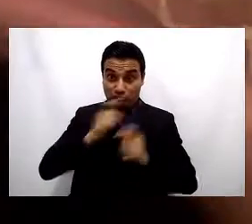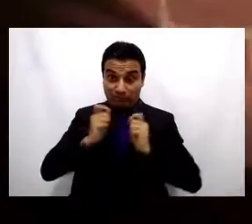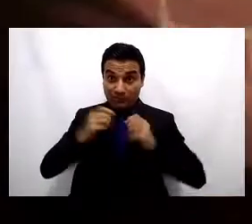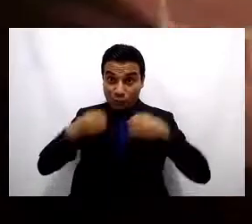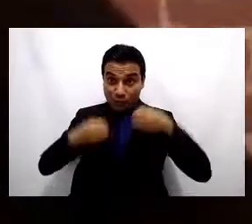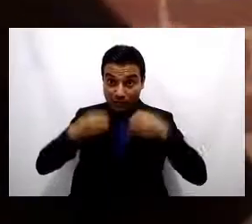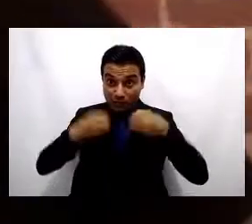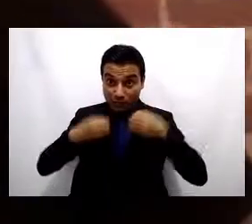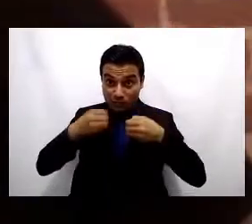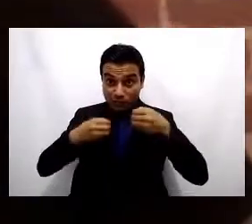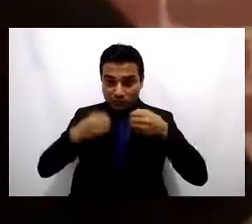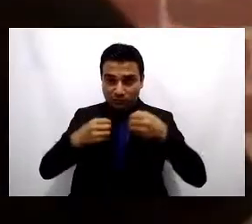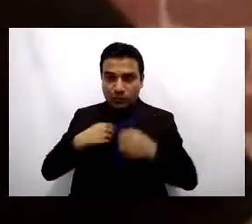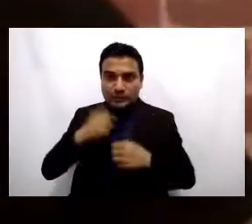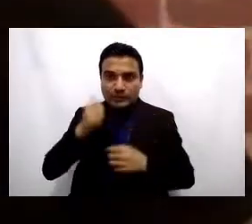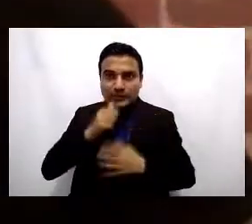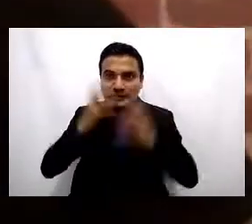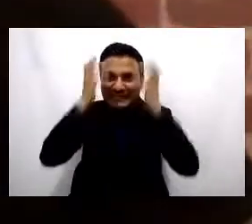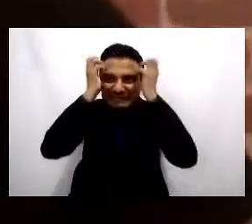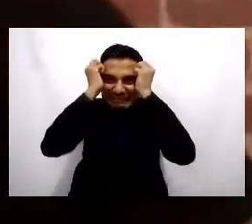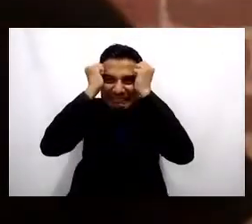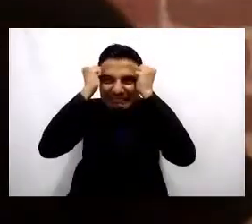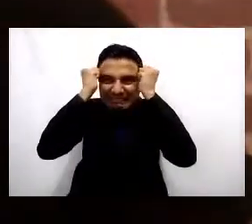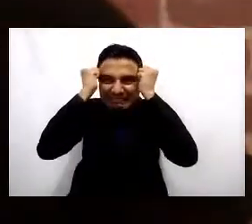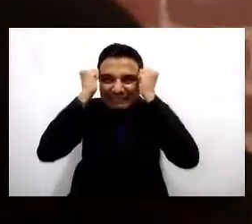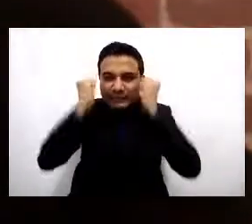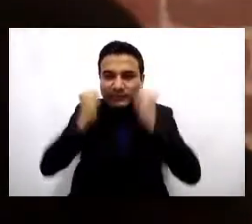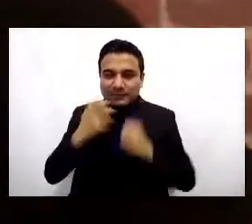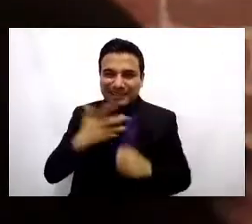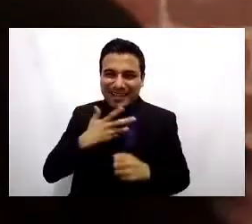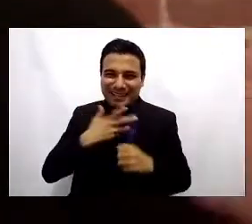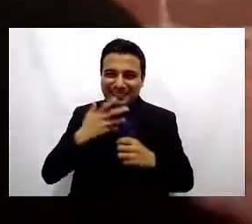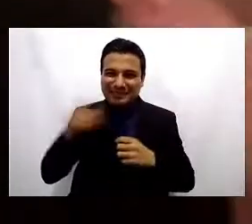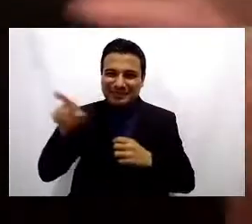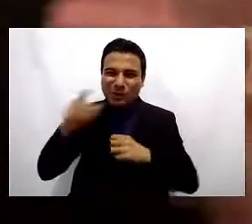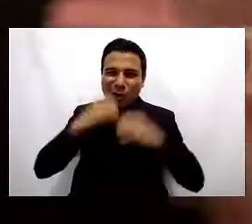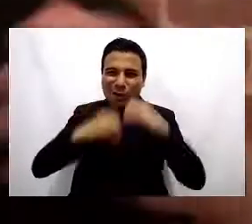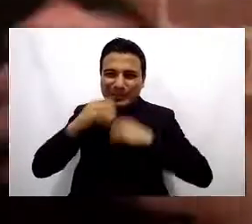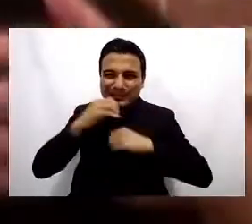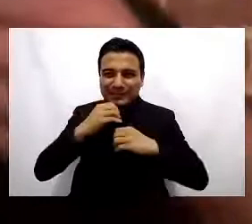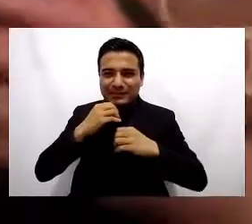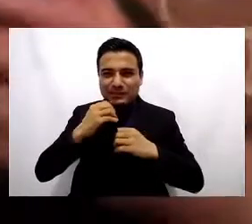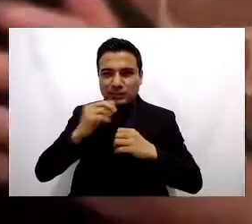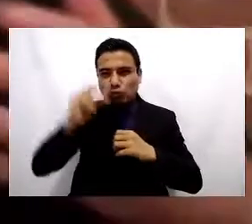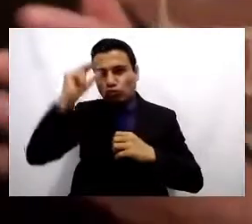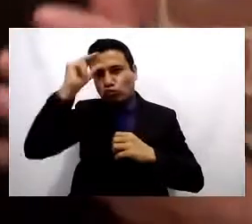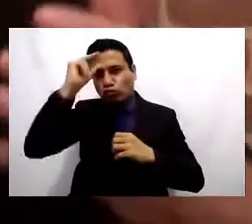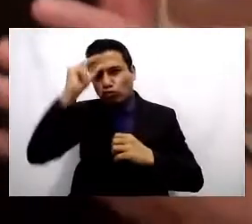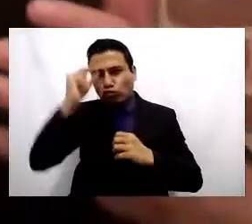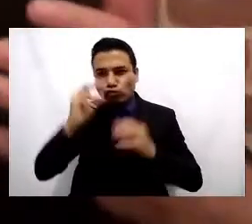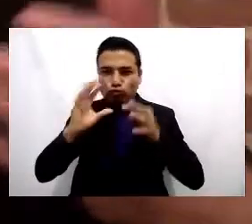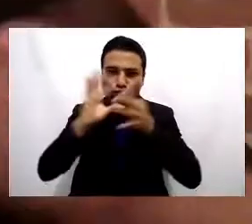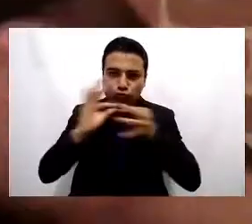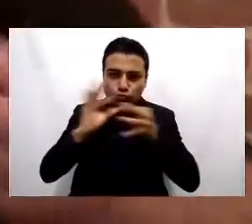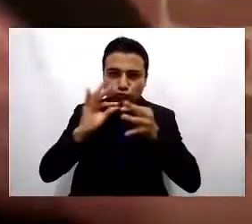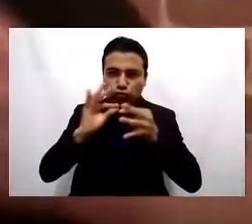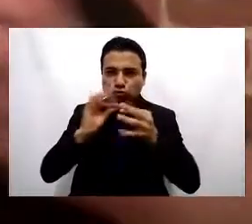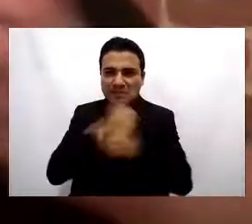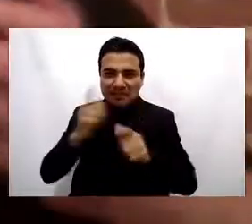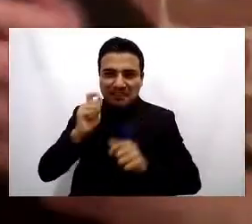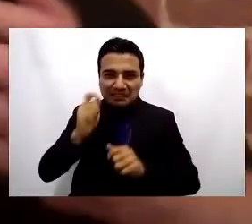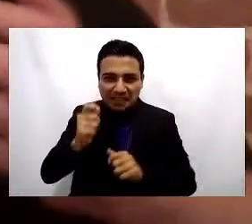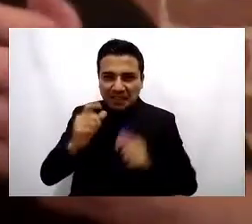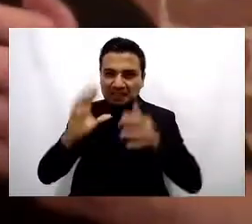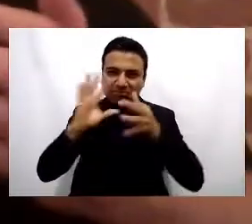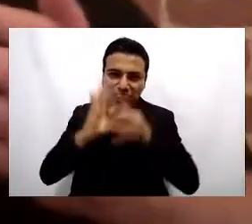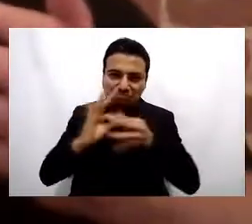pelos porque empiezan a aparecer justamente esas obras ilustrativas. Aparecen obras que ilustran el concepto de libertad.